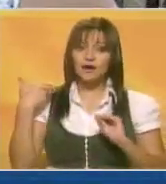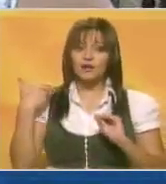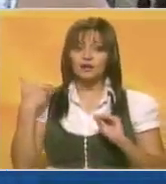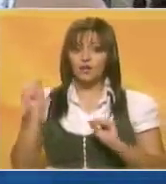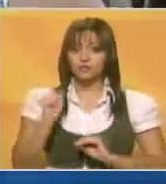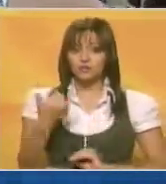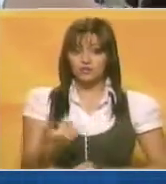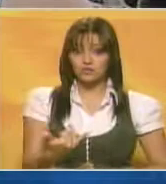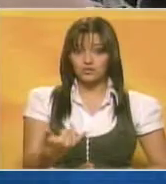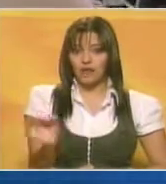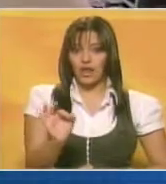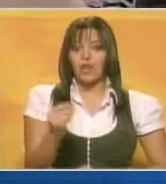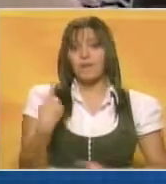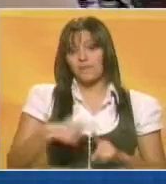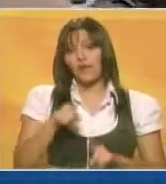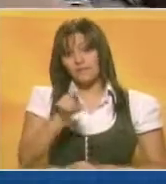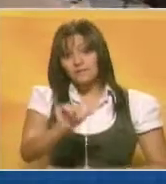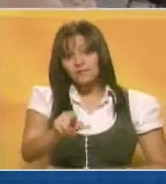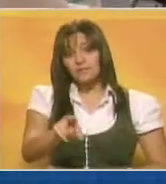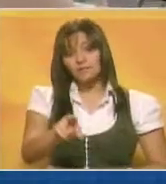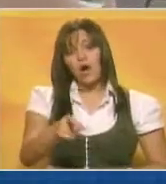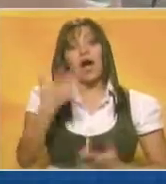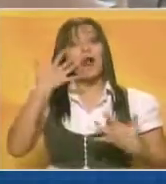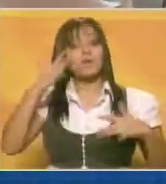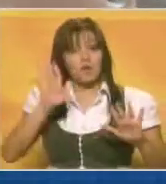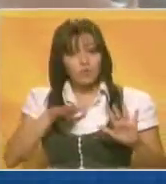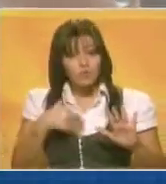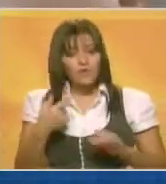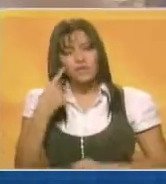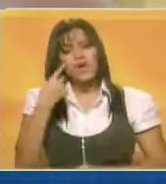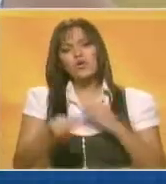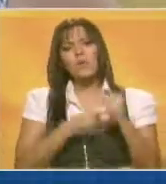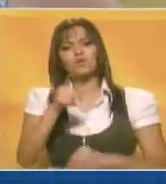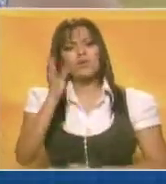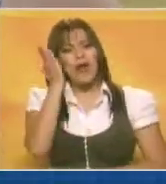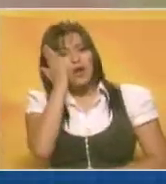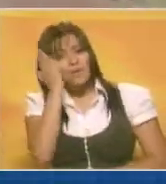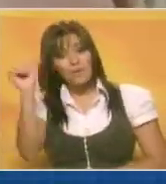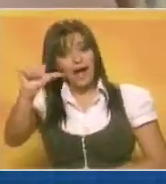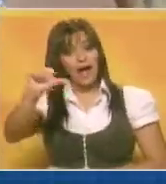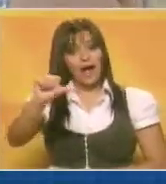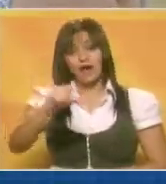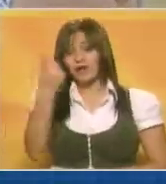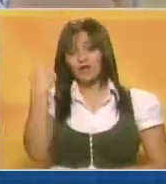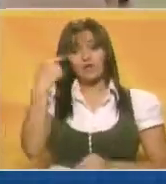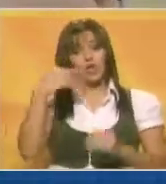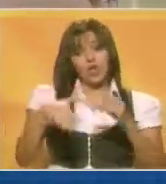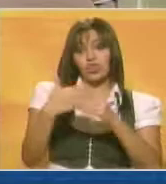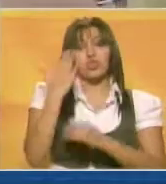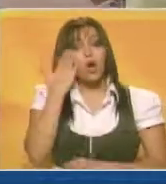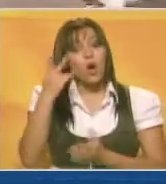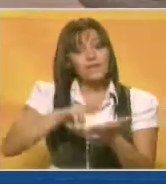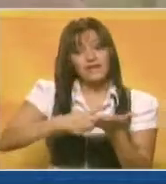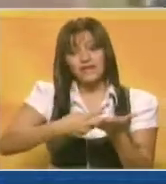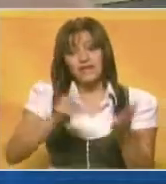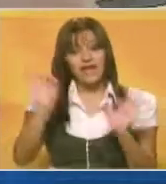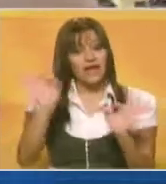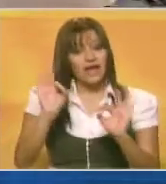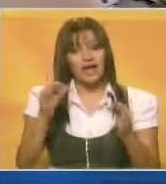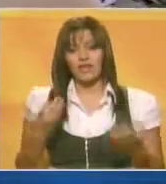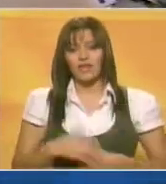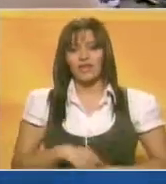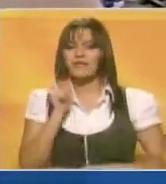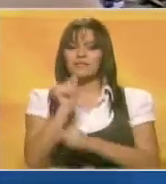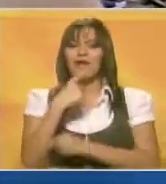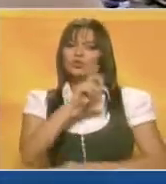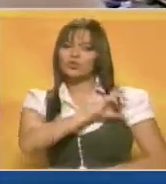me voy, no. Hasta ahorita no, pero eso es lo que puede suceder. No, ¿qué, cómo pasaron ustedes la noche? Nada, nosotros no habíamos dormido. No hemos dormido nada. ¿Qué le pide a